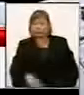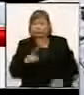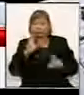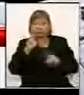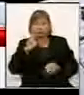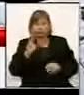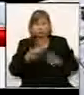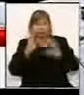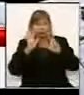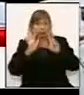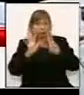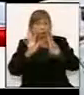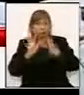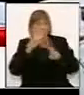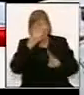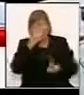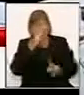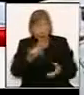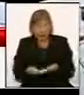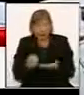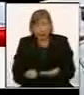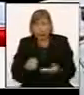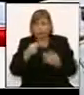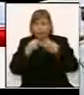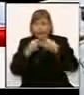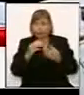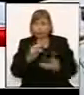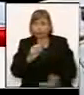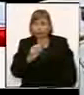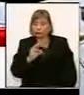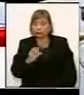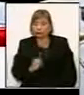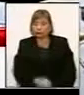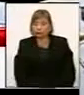2007, poco antes del comunicore, ¿ya?